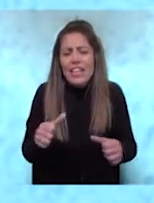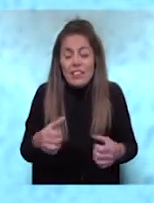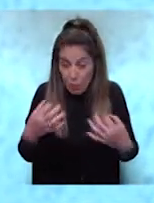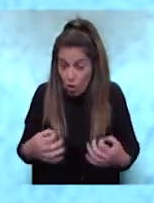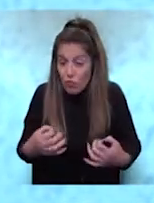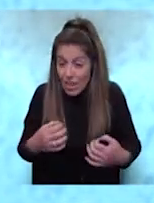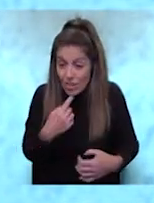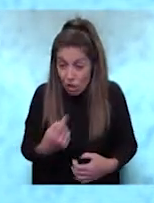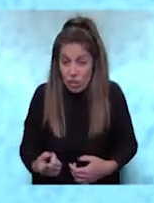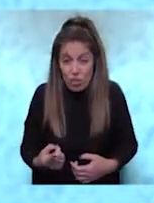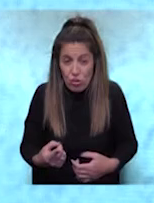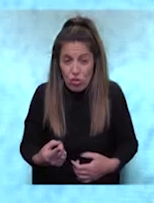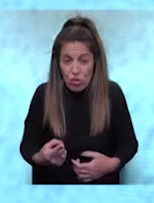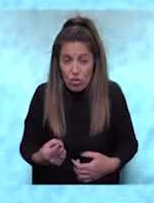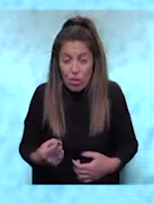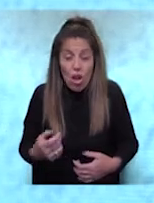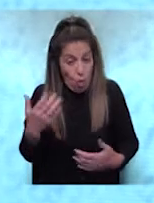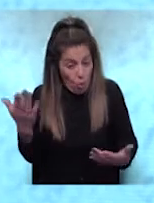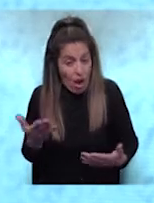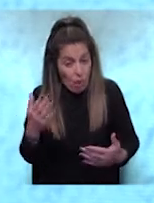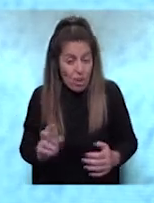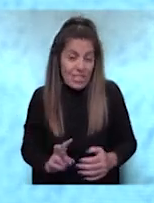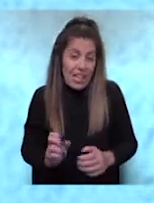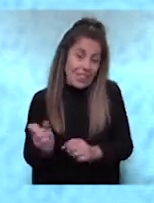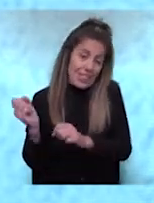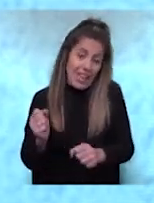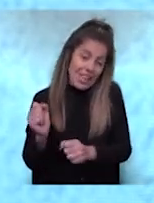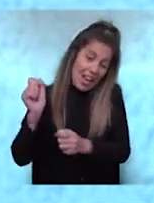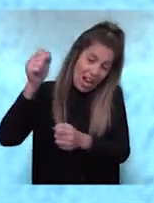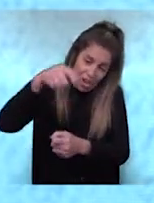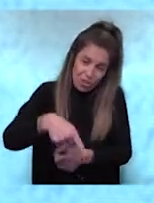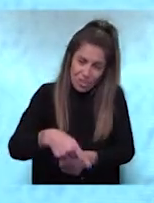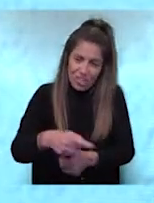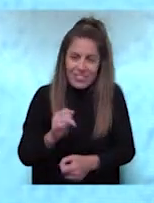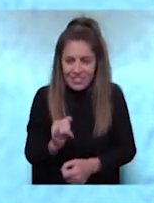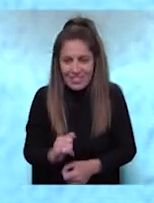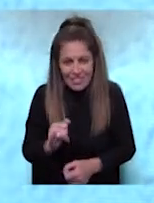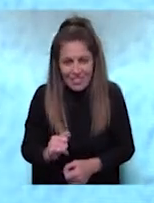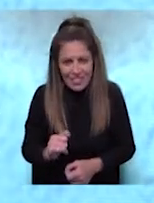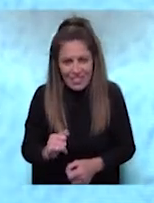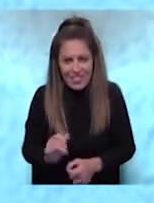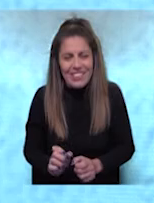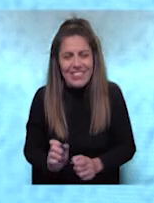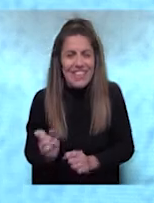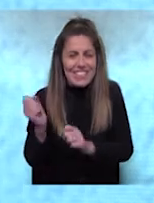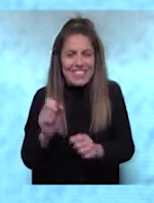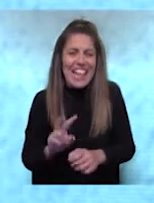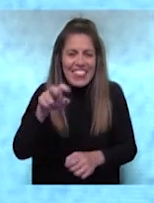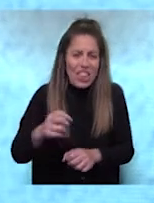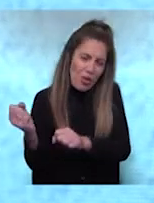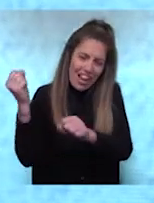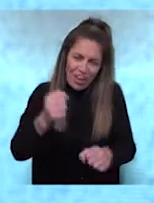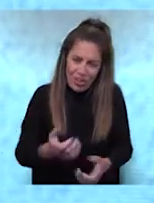bien, te lo digo. Es loable saltar en garrocha lo que saltá. Pero está saltando en garrocha. No